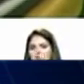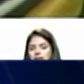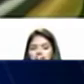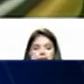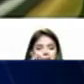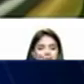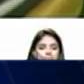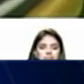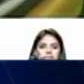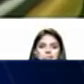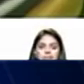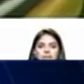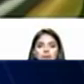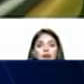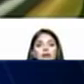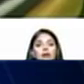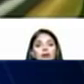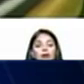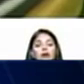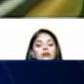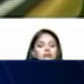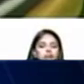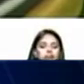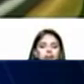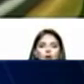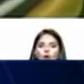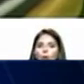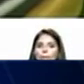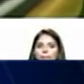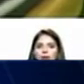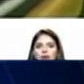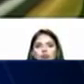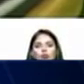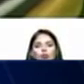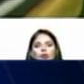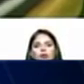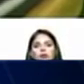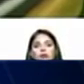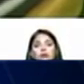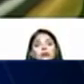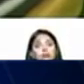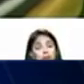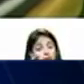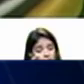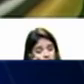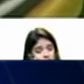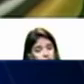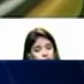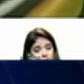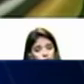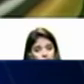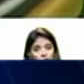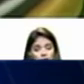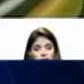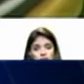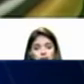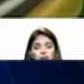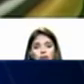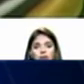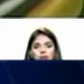inspecciones. Realizar experticias. Celebrar, y esto es muy importante, celebrar